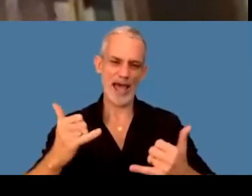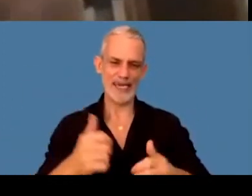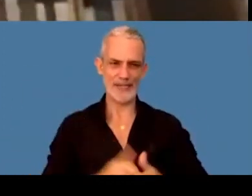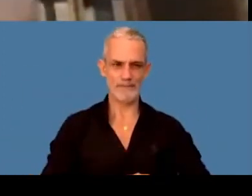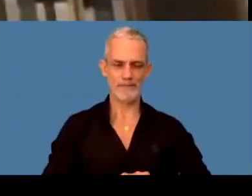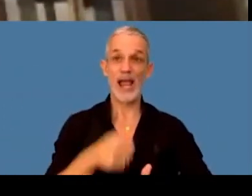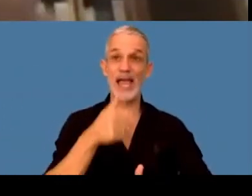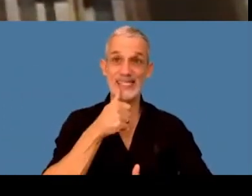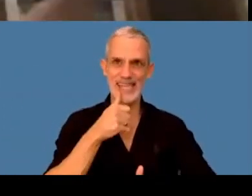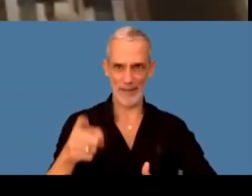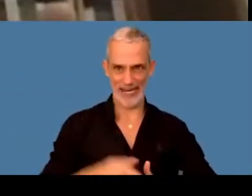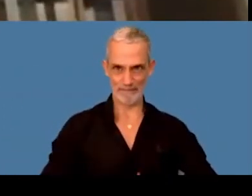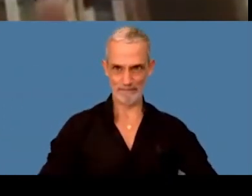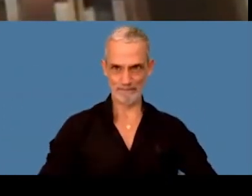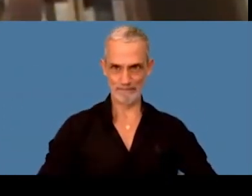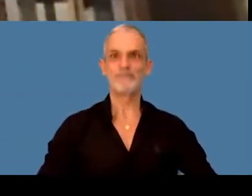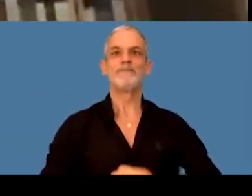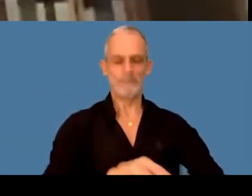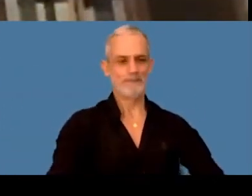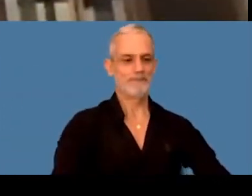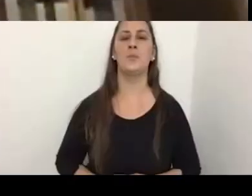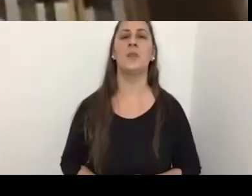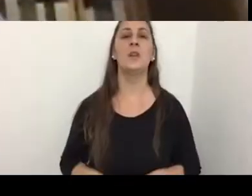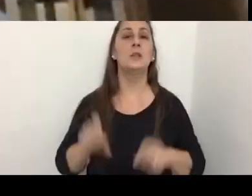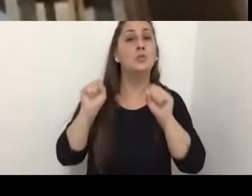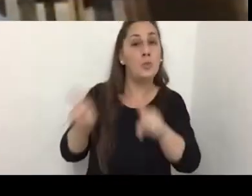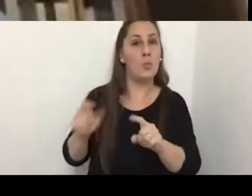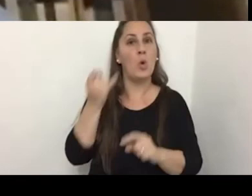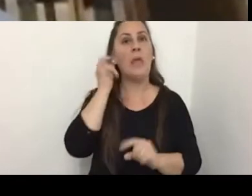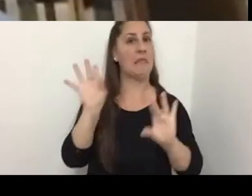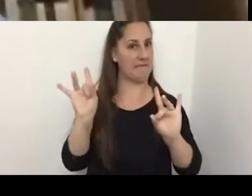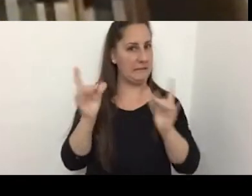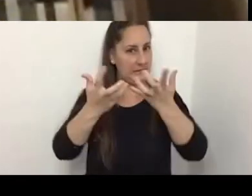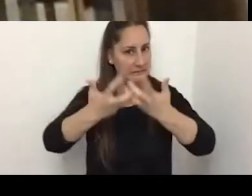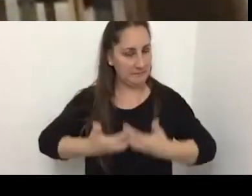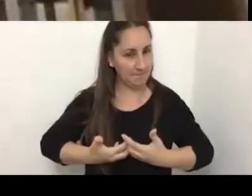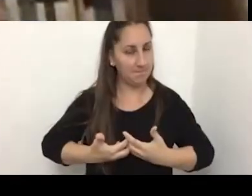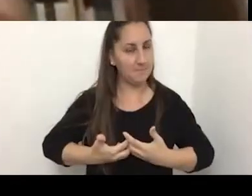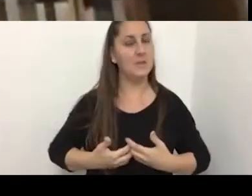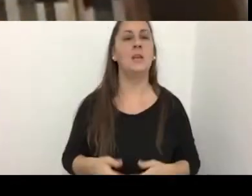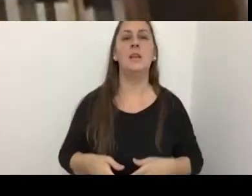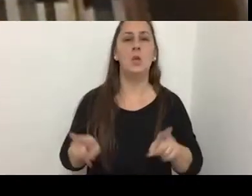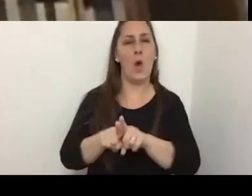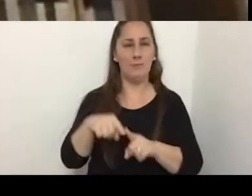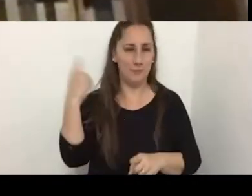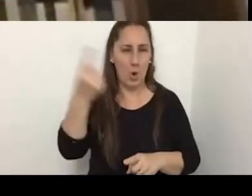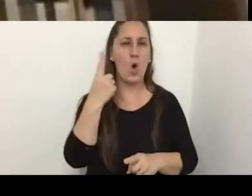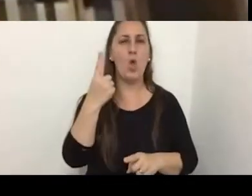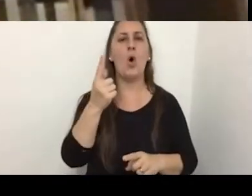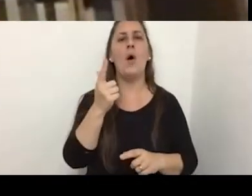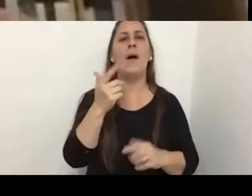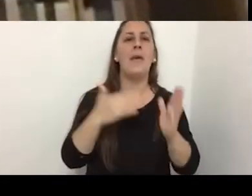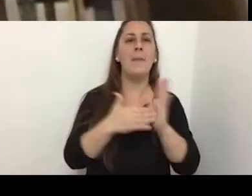que es propio y que es difícil de manejar. Entonces, la complejidad, y además es como todo, las variables de un sistema de